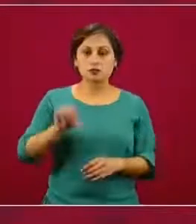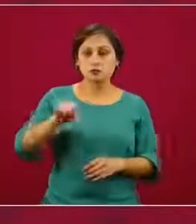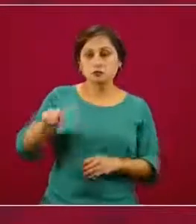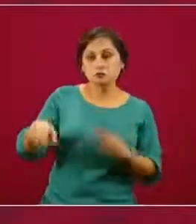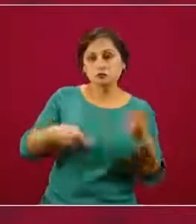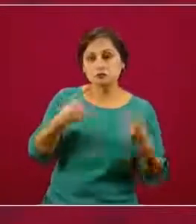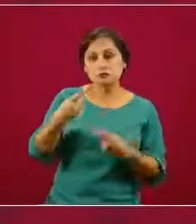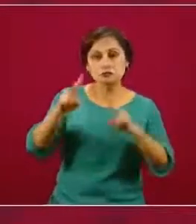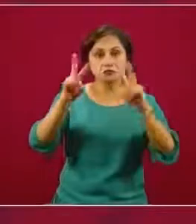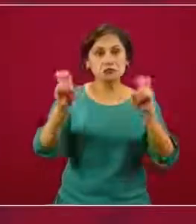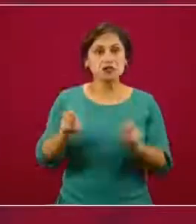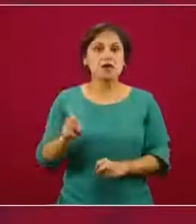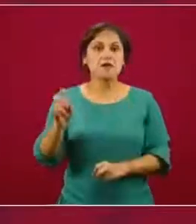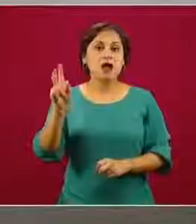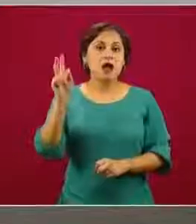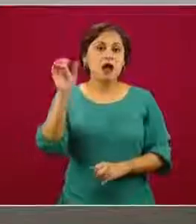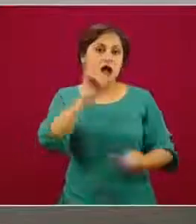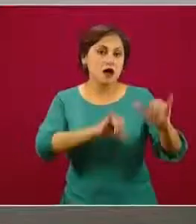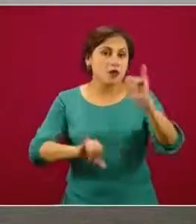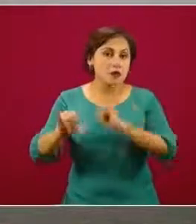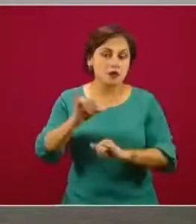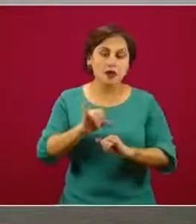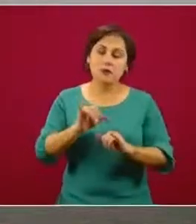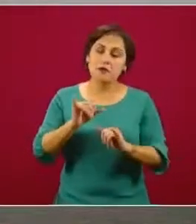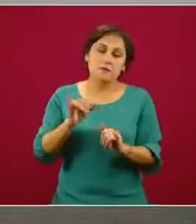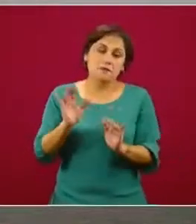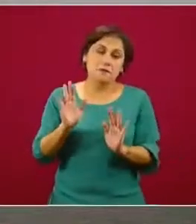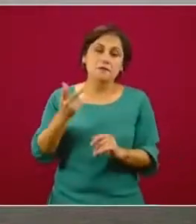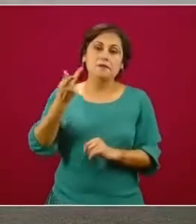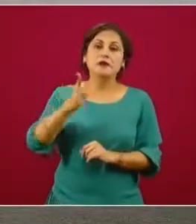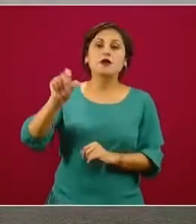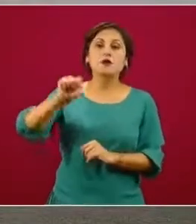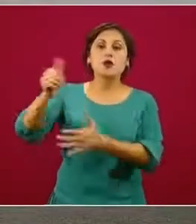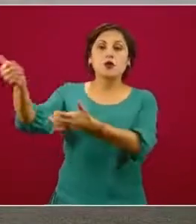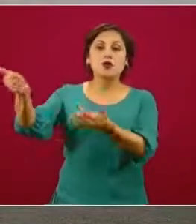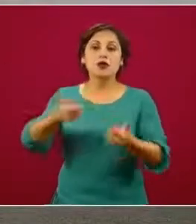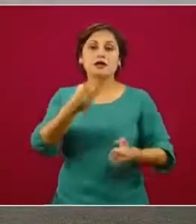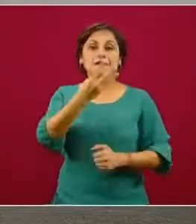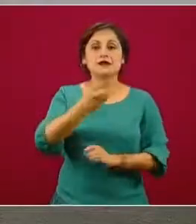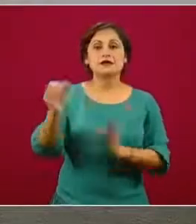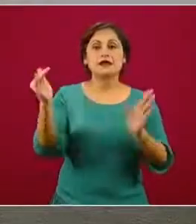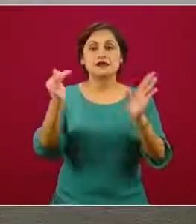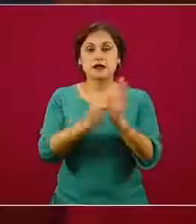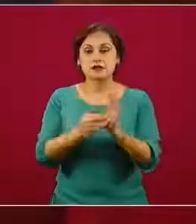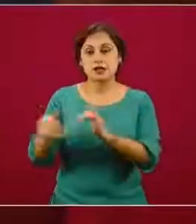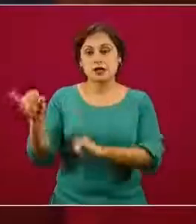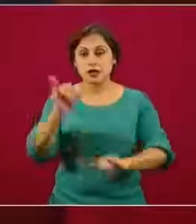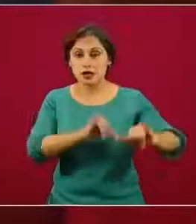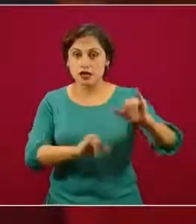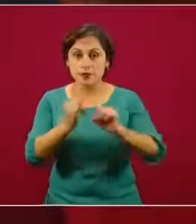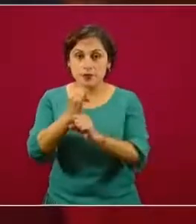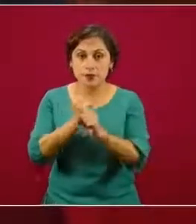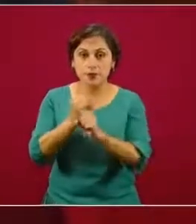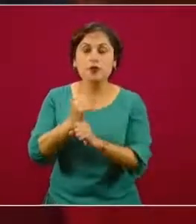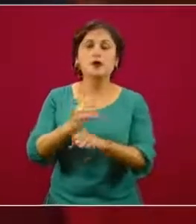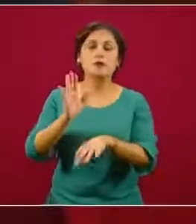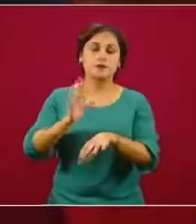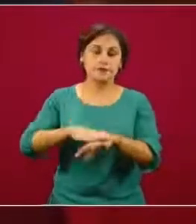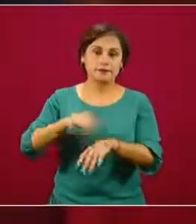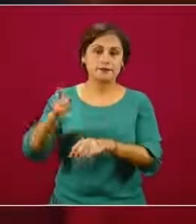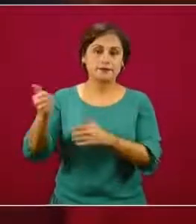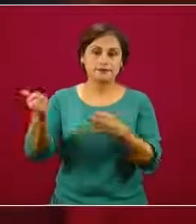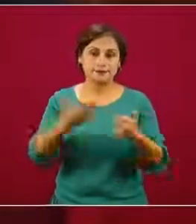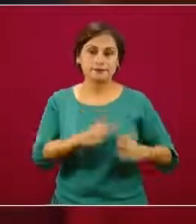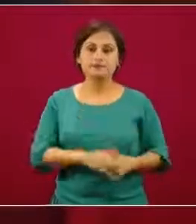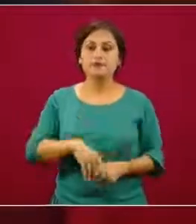pruebas, pero estarán llegando 300,000 pruebas, que ya había comentado el doctor Alomía en días pasados. A propósito de equipo de